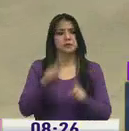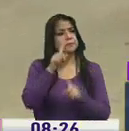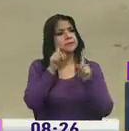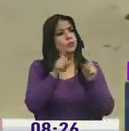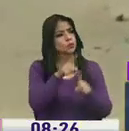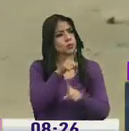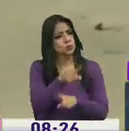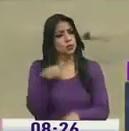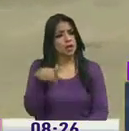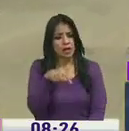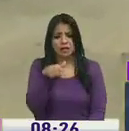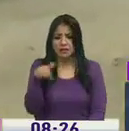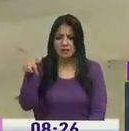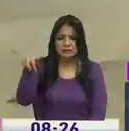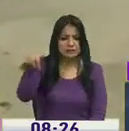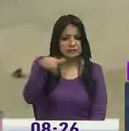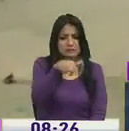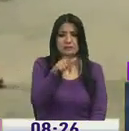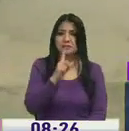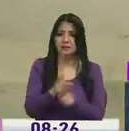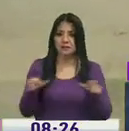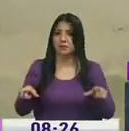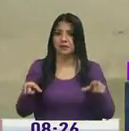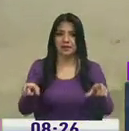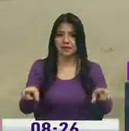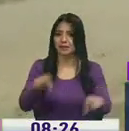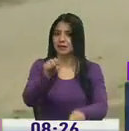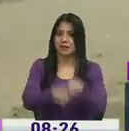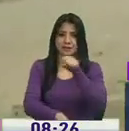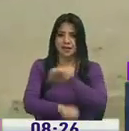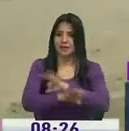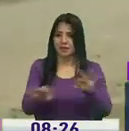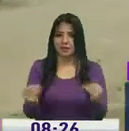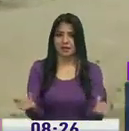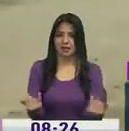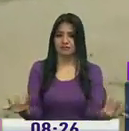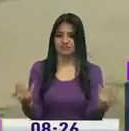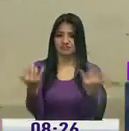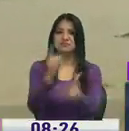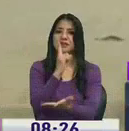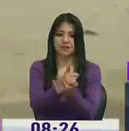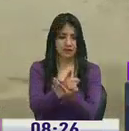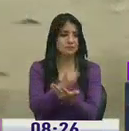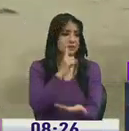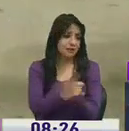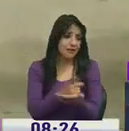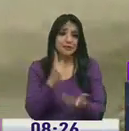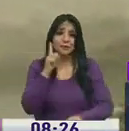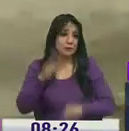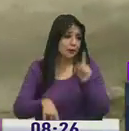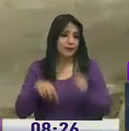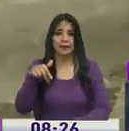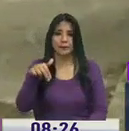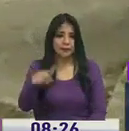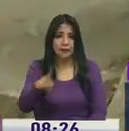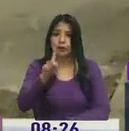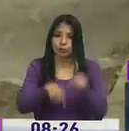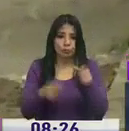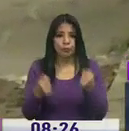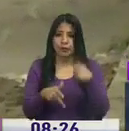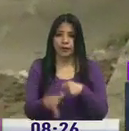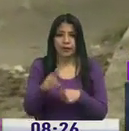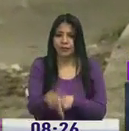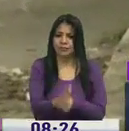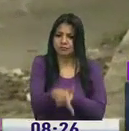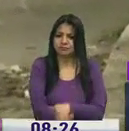tratan de caminar por donde pueden, porque las veredas también están llenas de maleza. Así es, claro. Como usted mira, no se